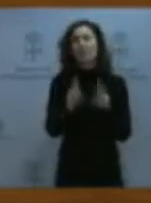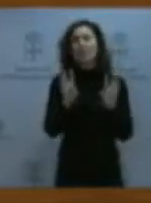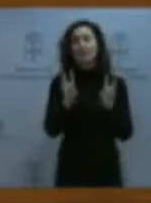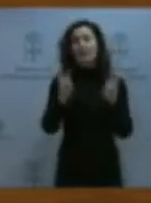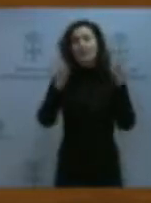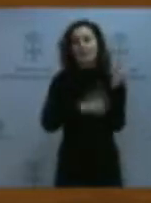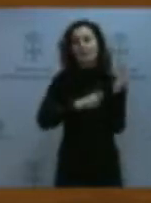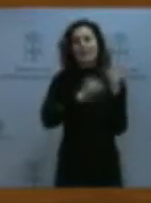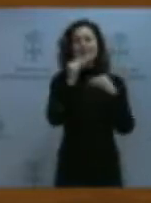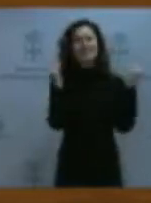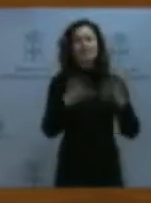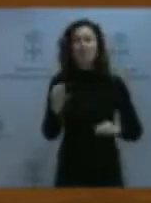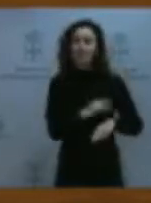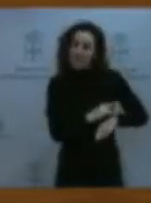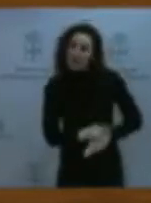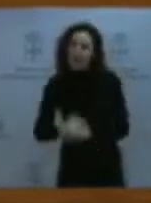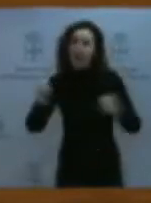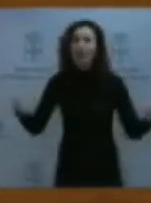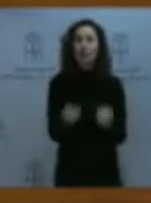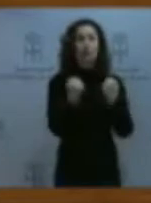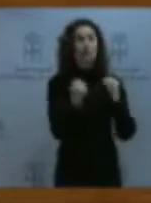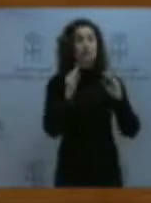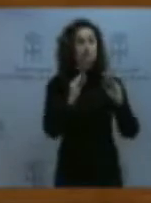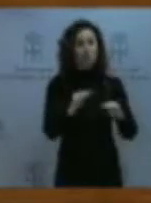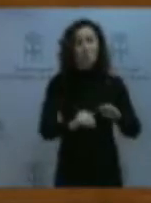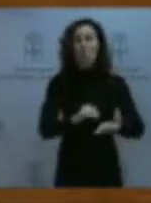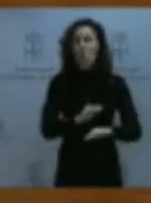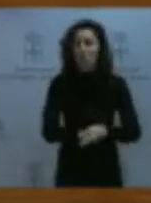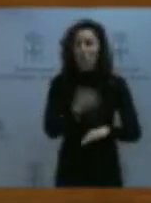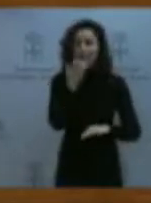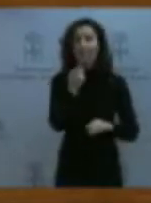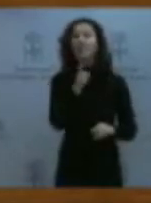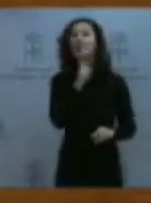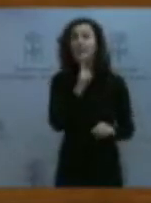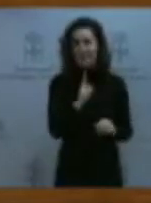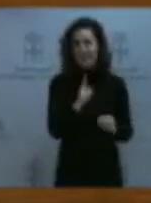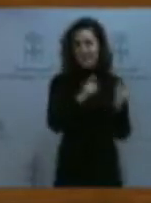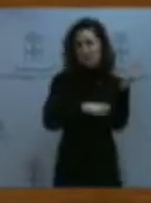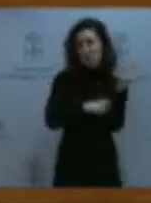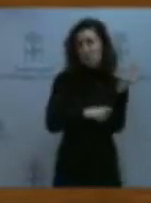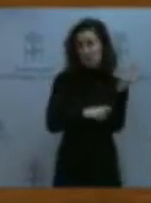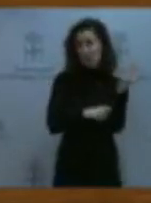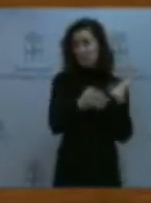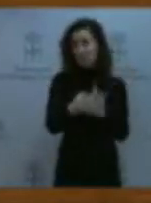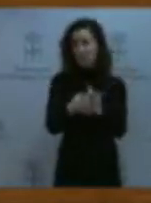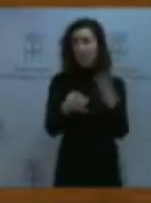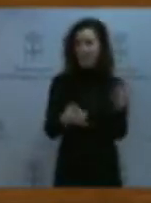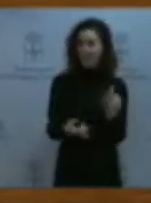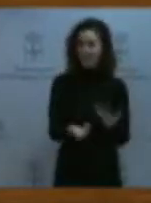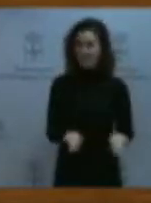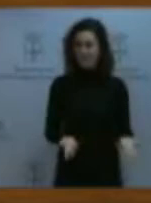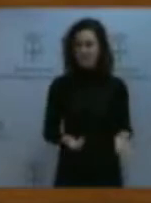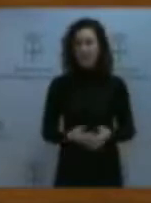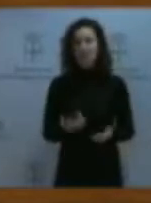en un yacimiento que, si se llama arqueológico, digo yo que por algo será. Hemos denunciado, como decía, los desmanes